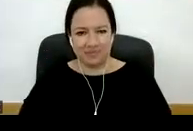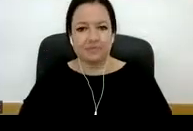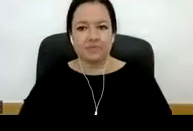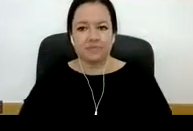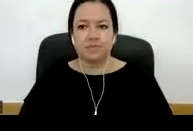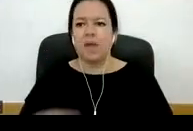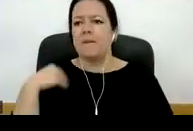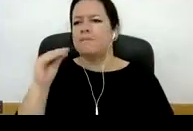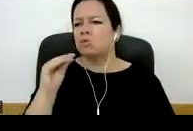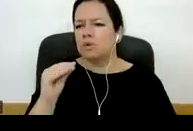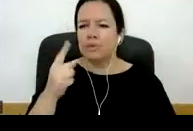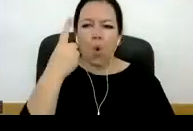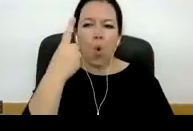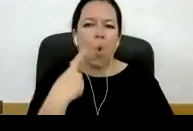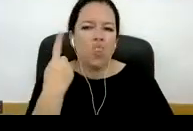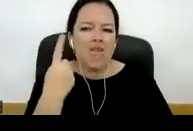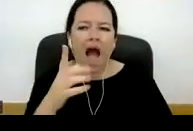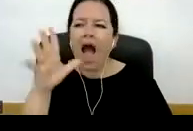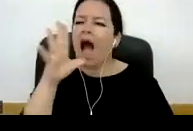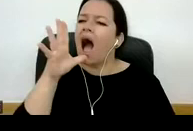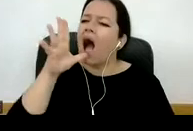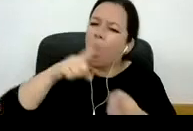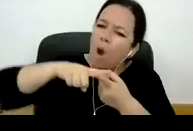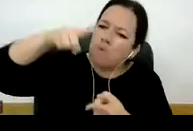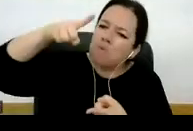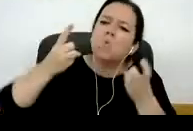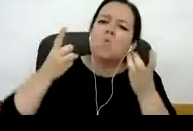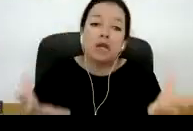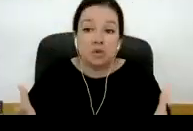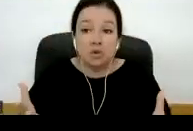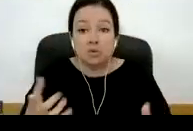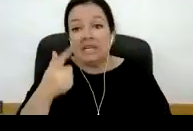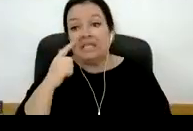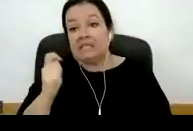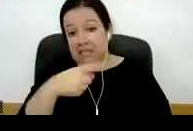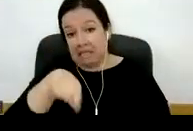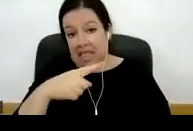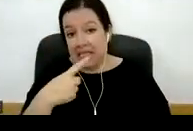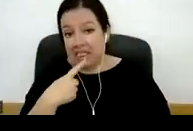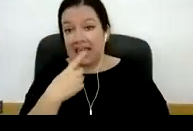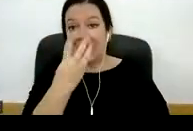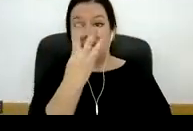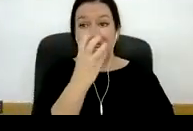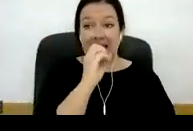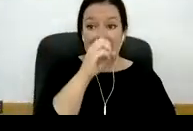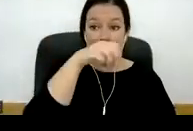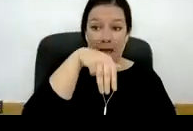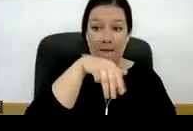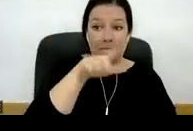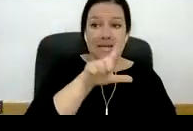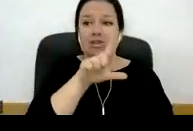¿Cuánta agua deberíamos beber al día? Los autores normalmente recomiendan esta cantidad del orden de 30 mililitros por kilo y